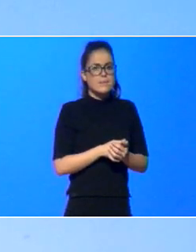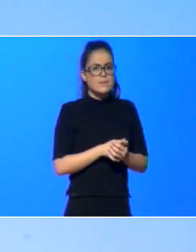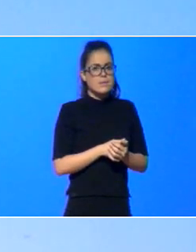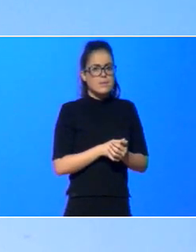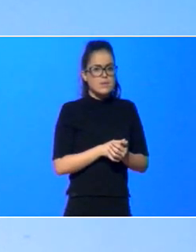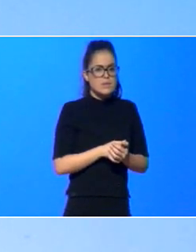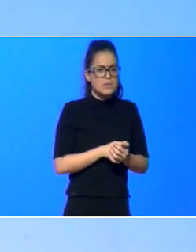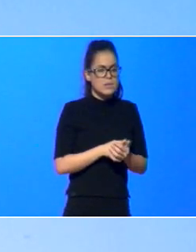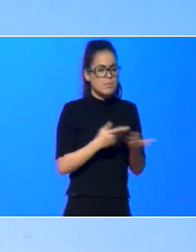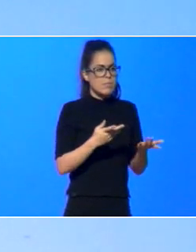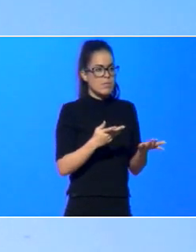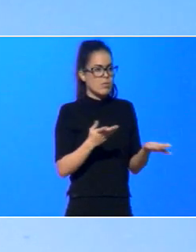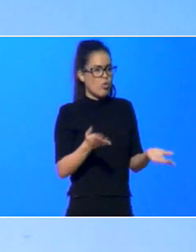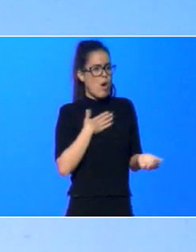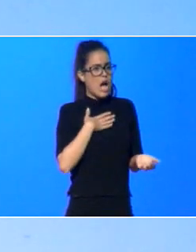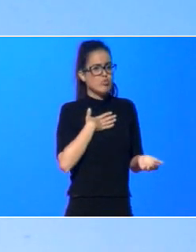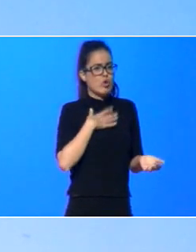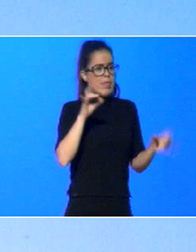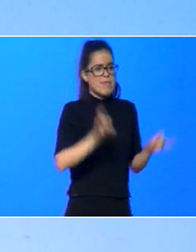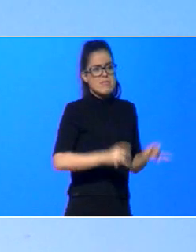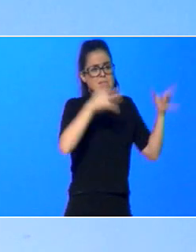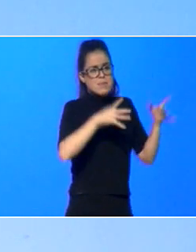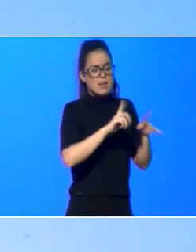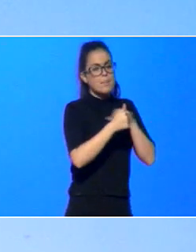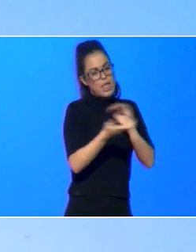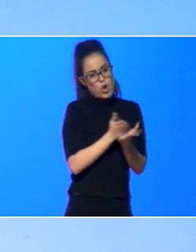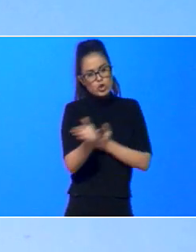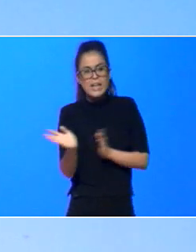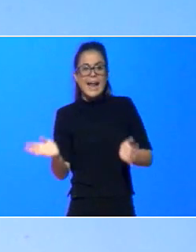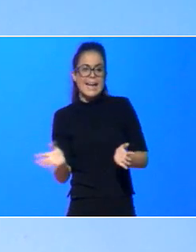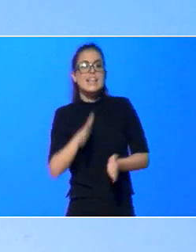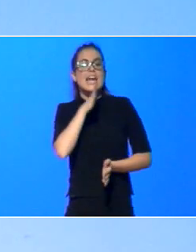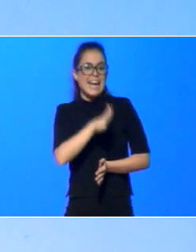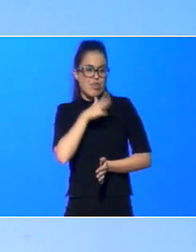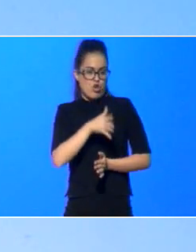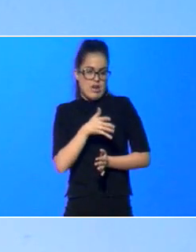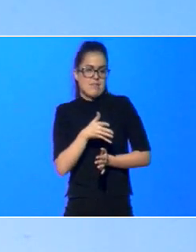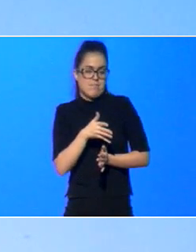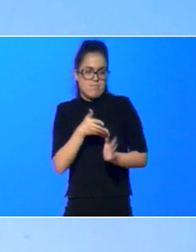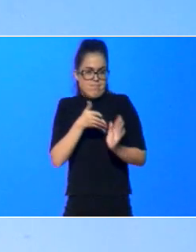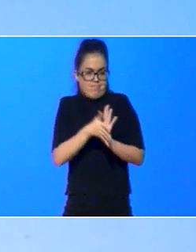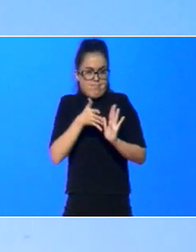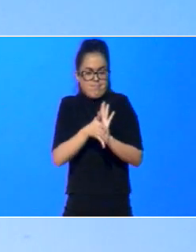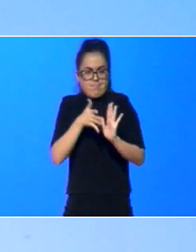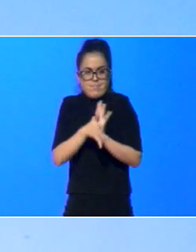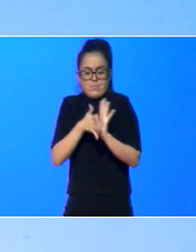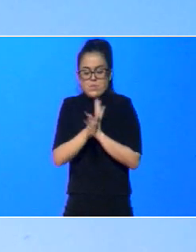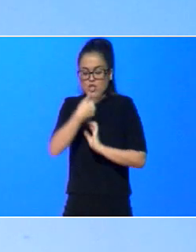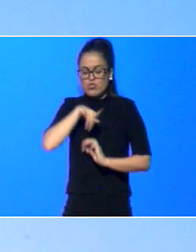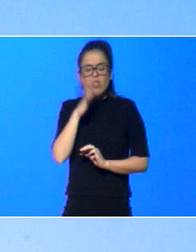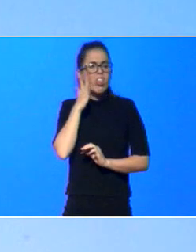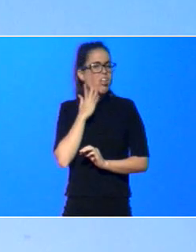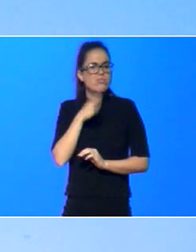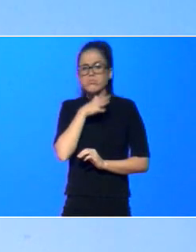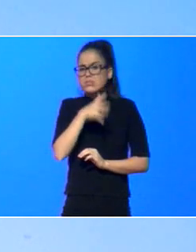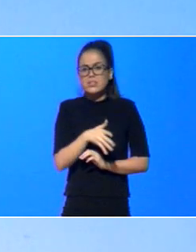una autoridad divina bueno está el discurso religioso Pero luego está el discurso racional Por qué somos dignos los seres humanos y somos dignos porque los